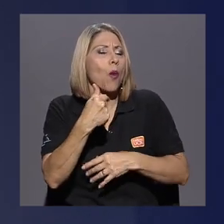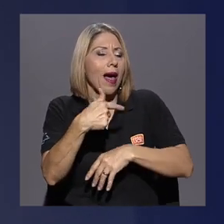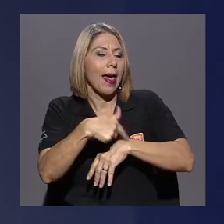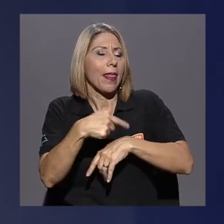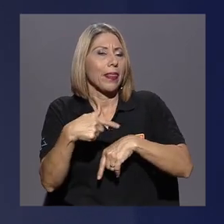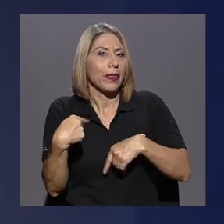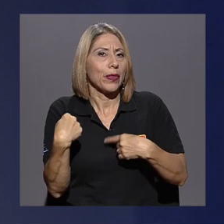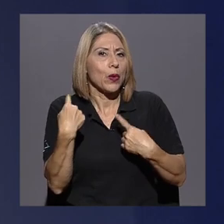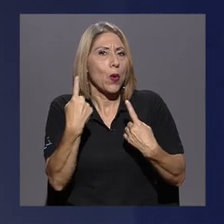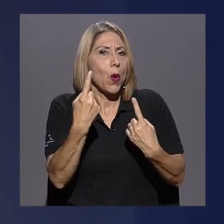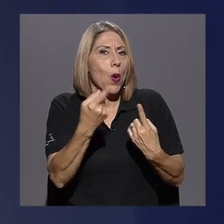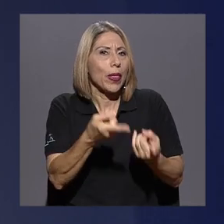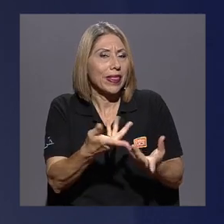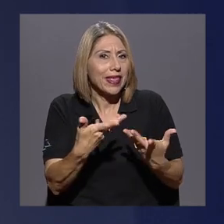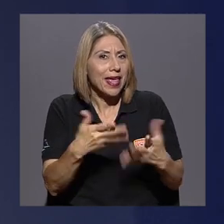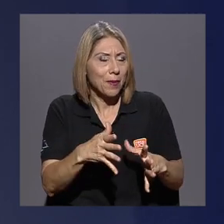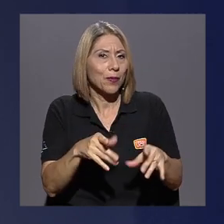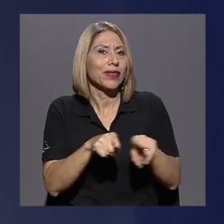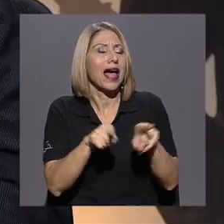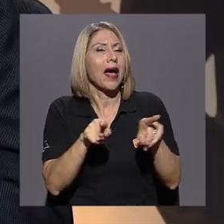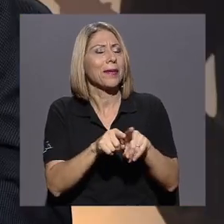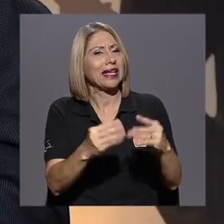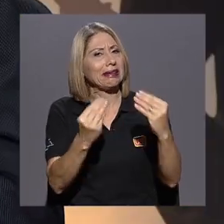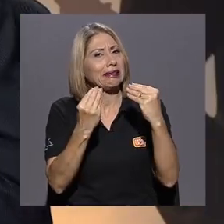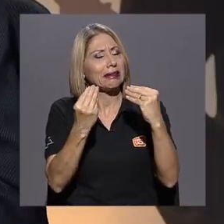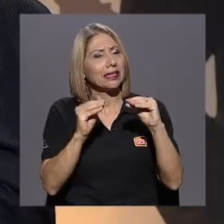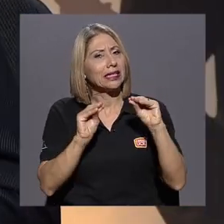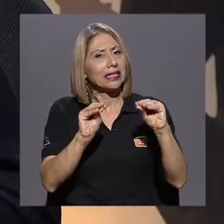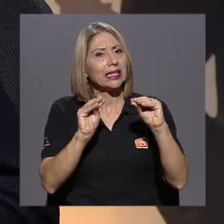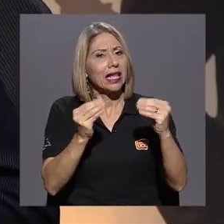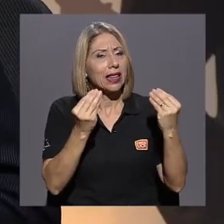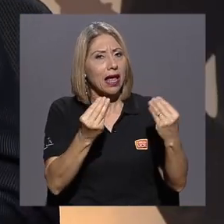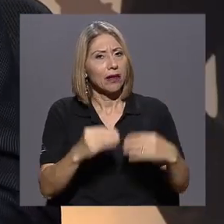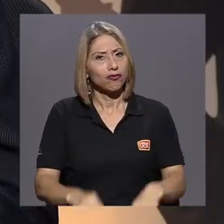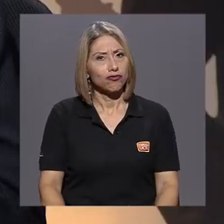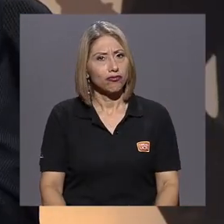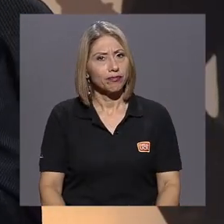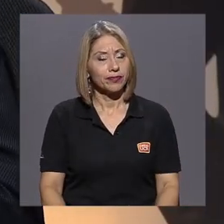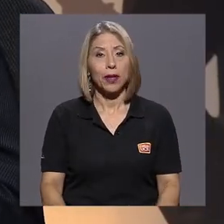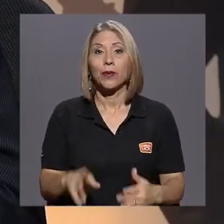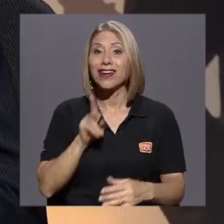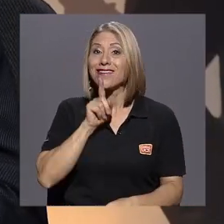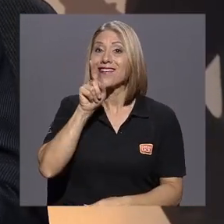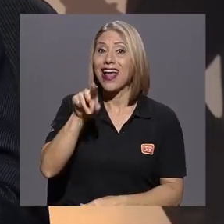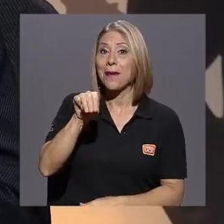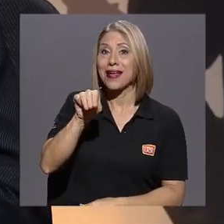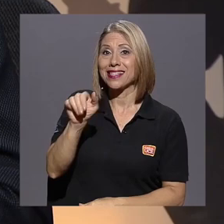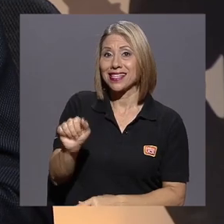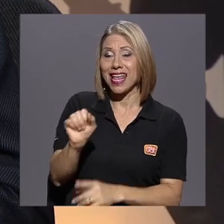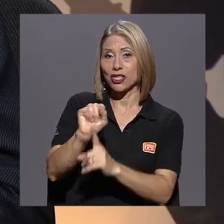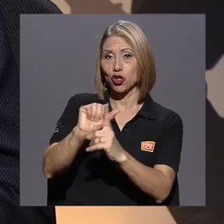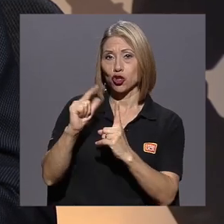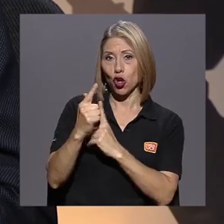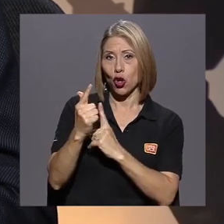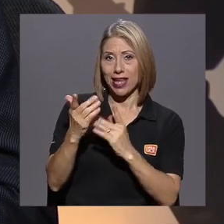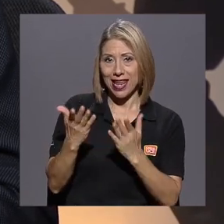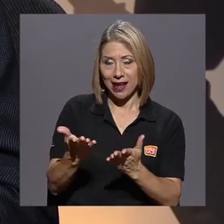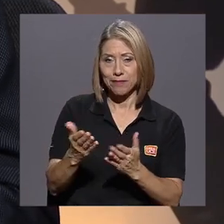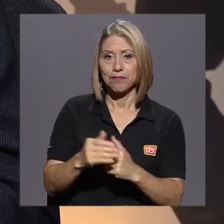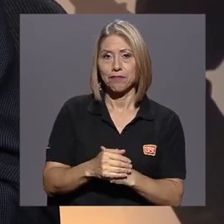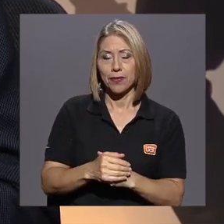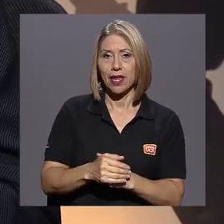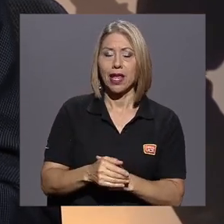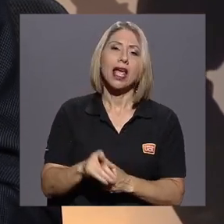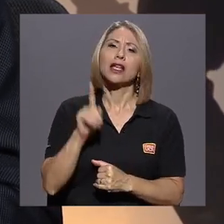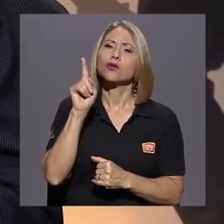nos enseña tanto también. Sí, bueno, en realidad la maestría en sociología